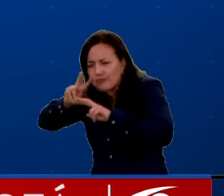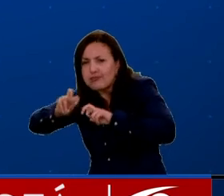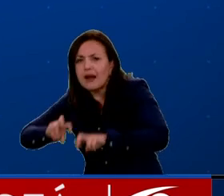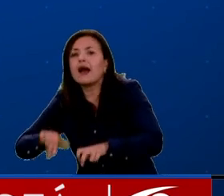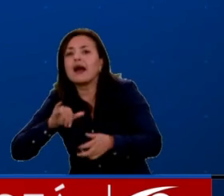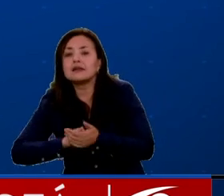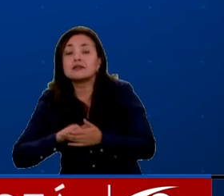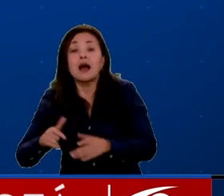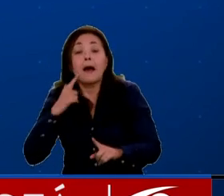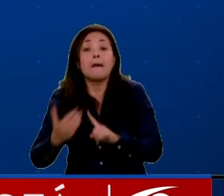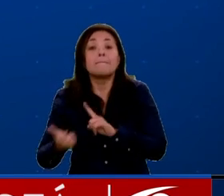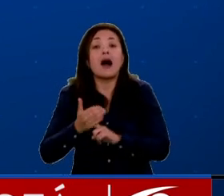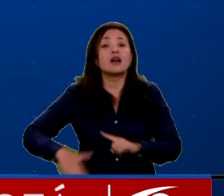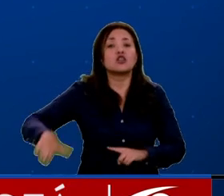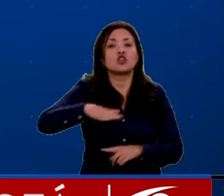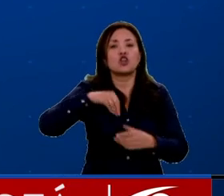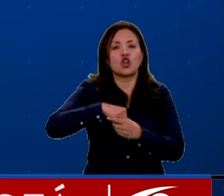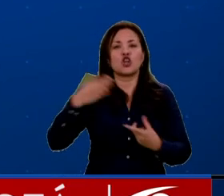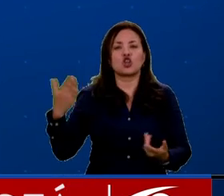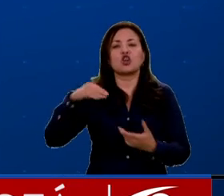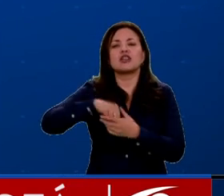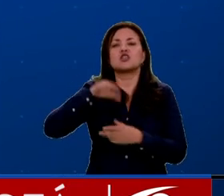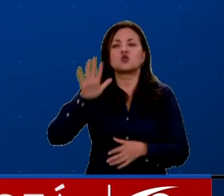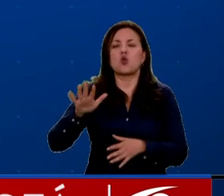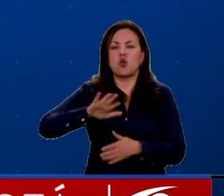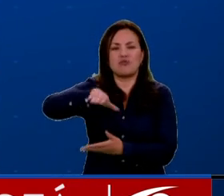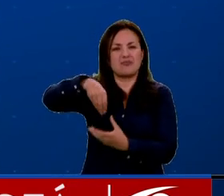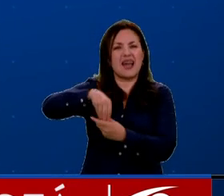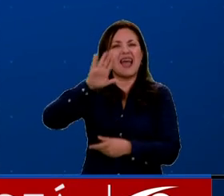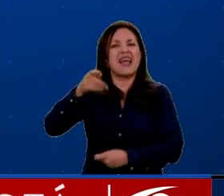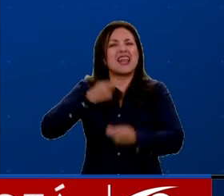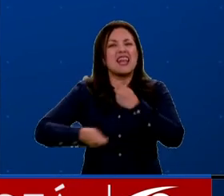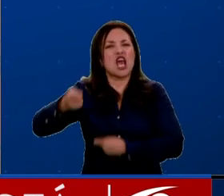hallazgo ocurrió en el Emerald Trade Center, un centro de negocios